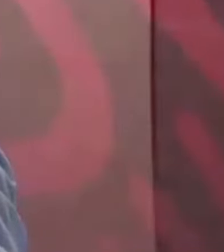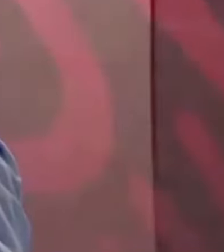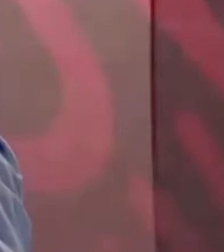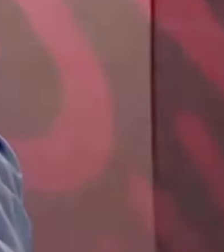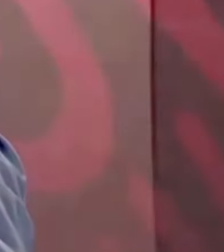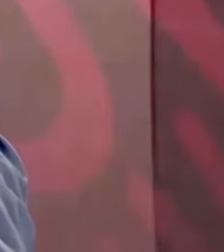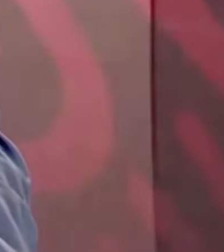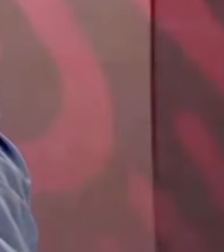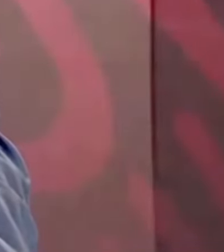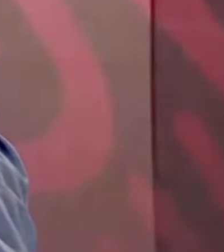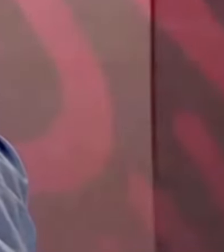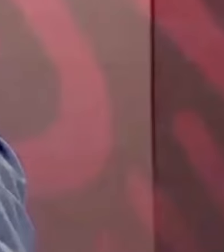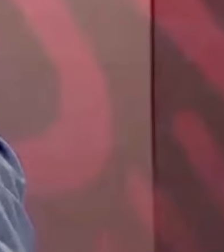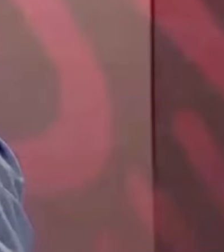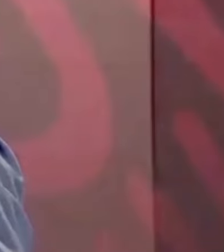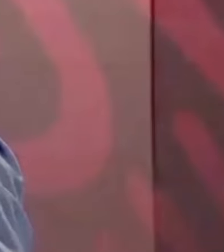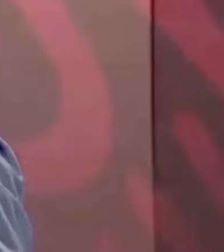no está